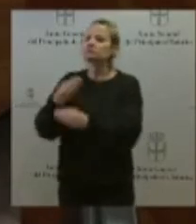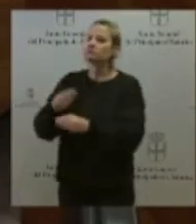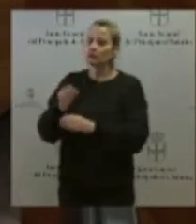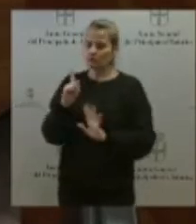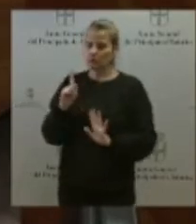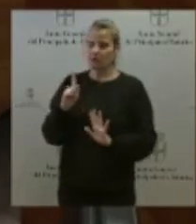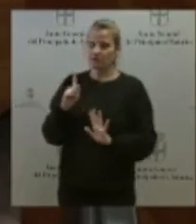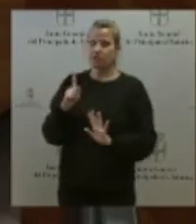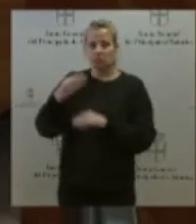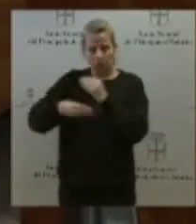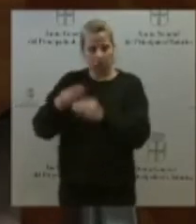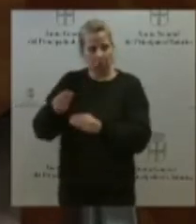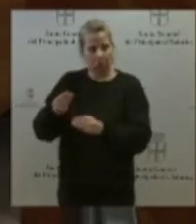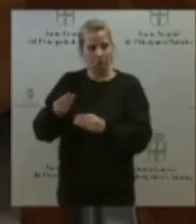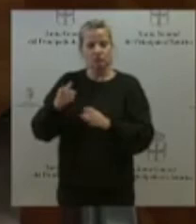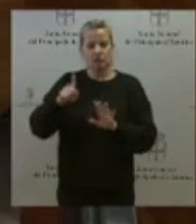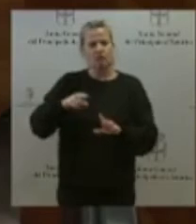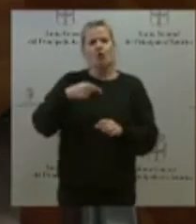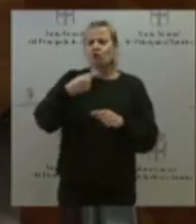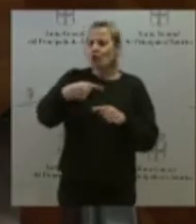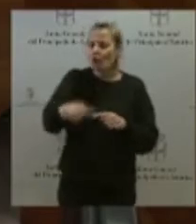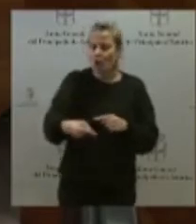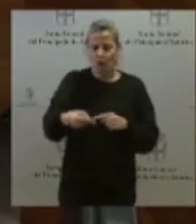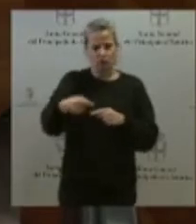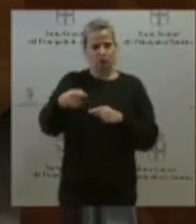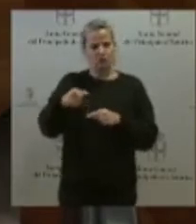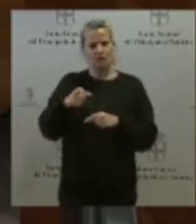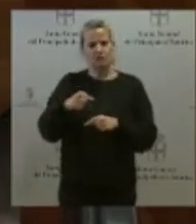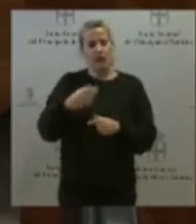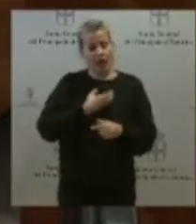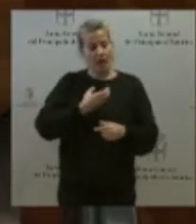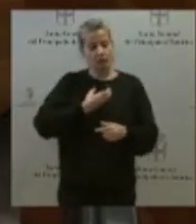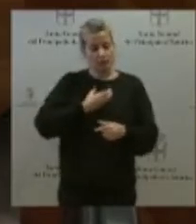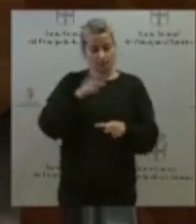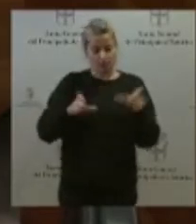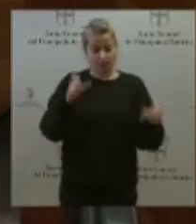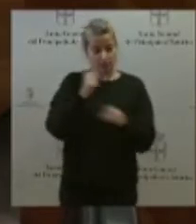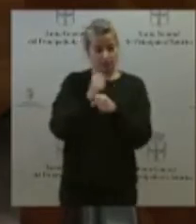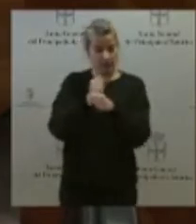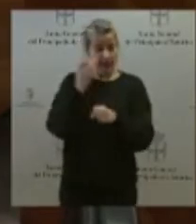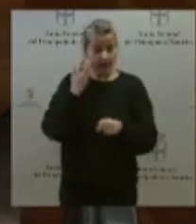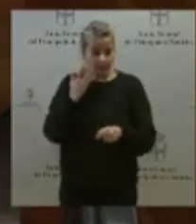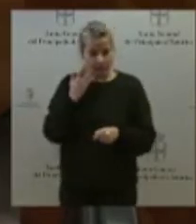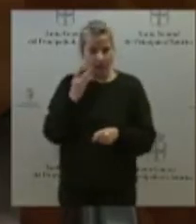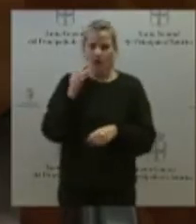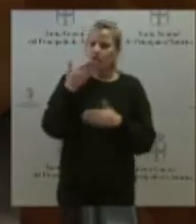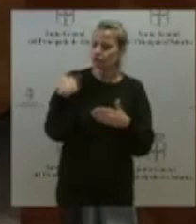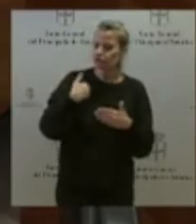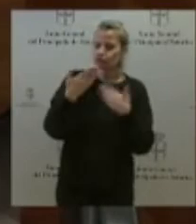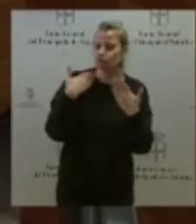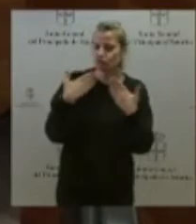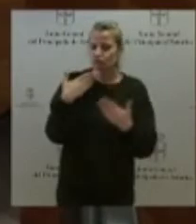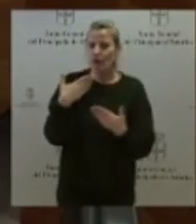las trabajadoras de la limpieza que iban al Ayuntamiento de Laviana para saber la situación, las condiciones, con lo cual es un sector que conozco bastante bien, porque he trabajado muy de